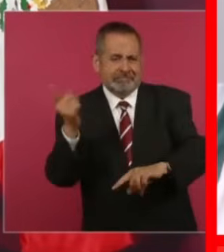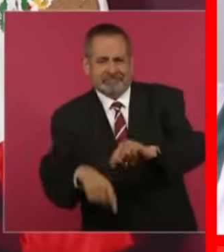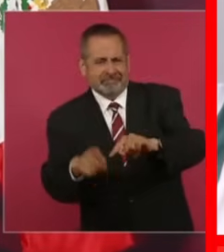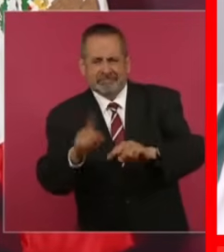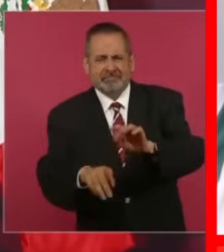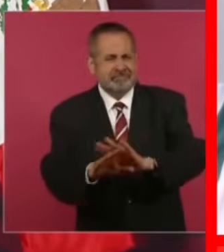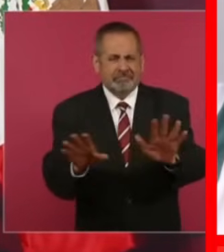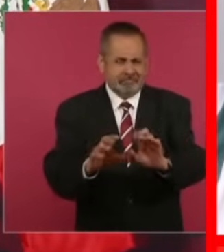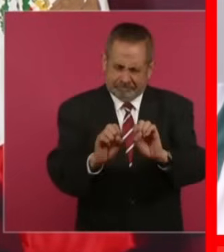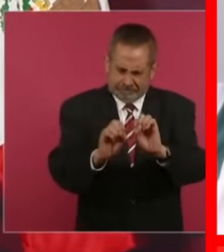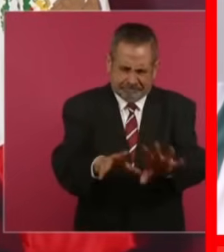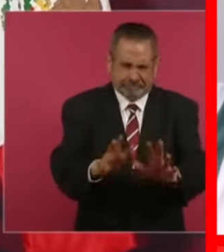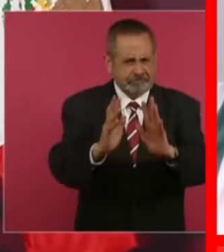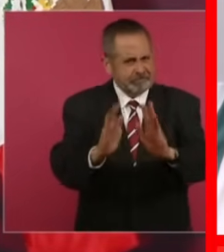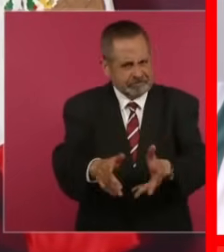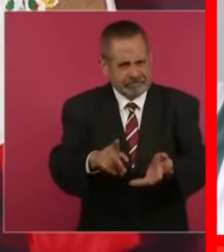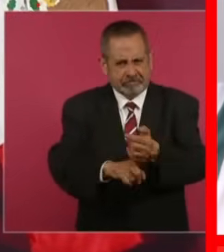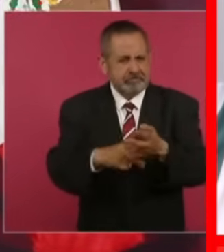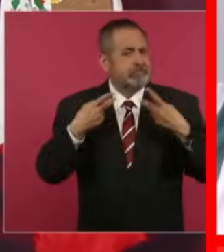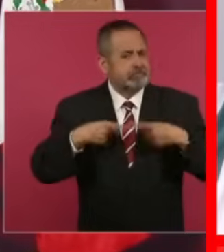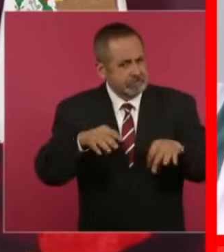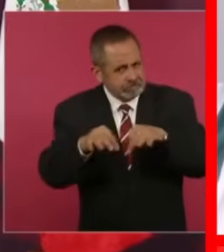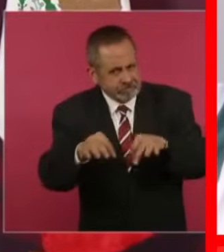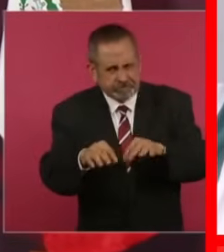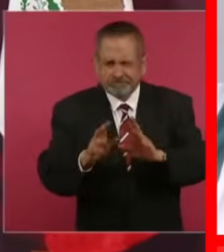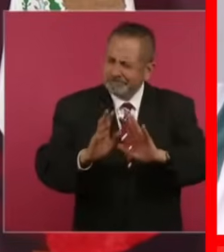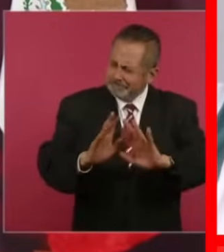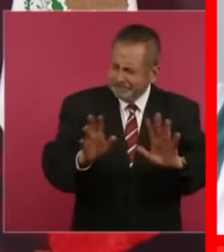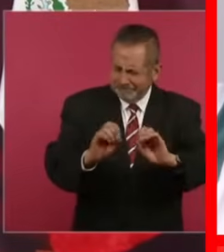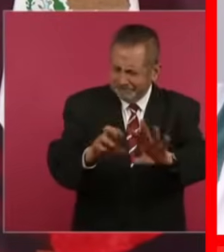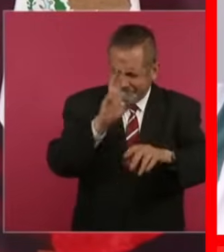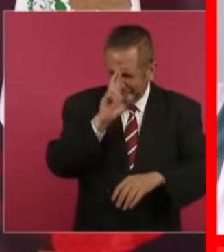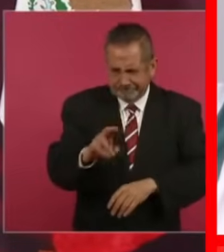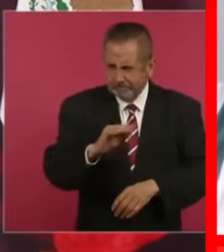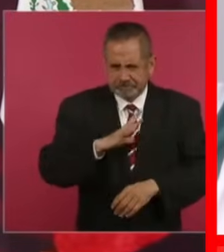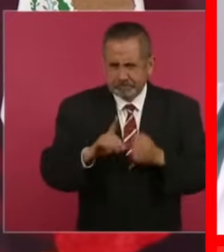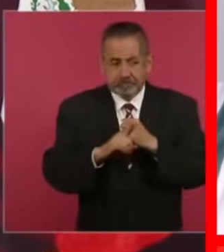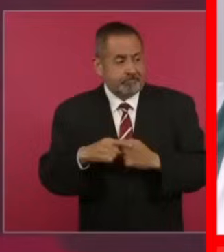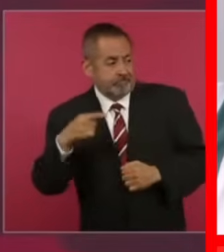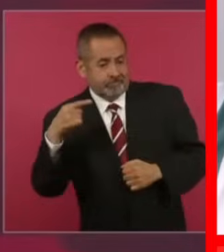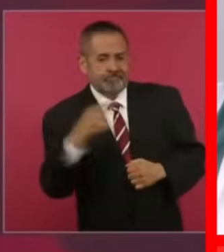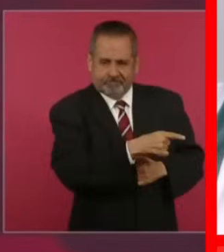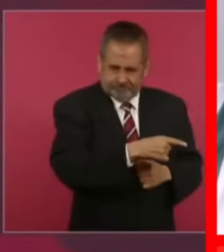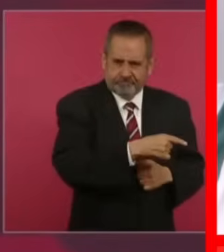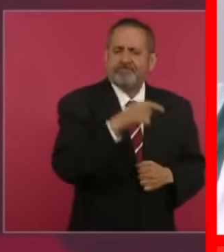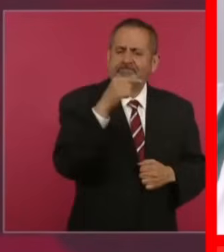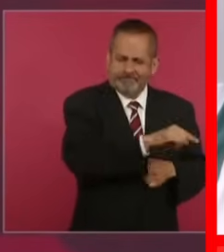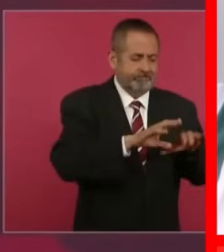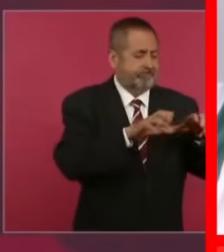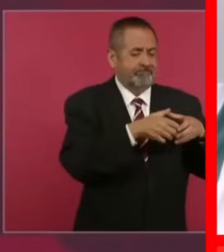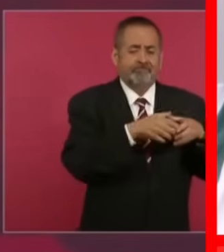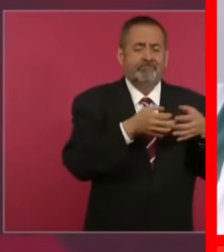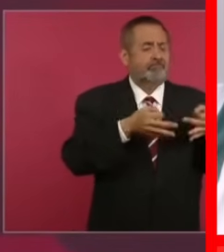en nada que es a la cúpula los